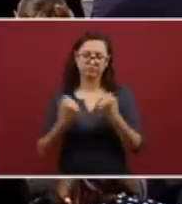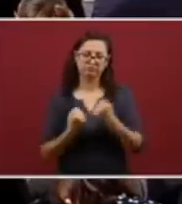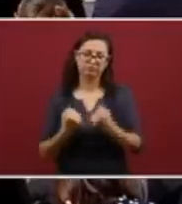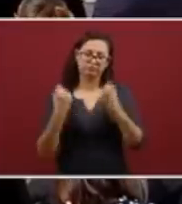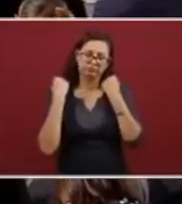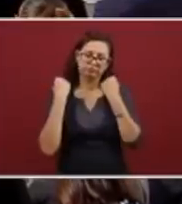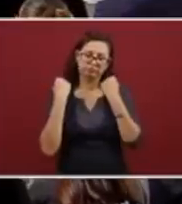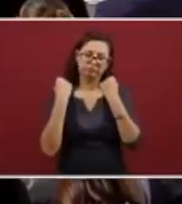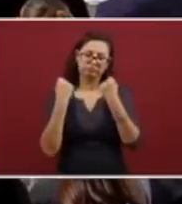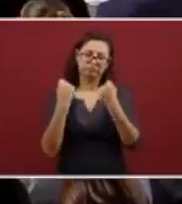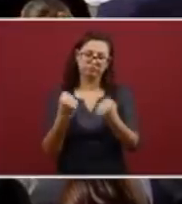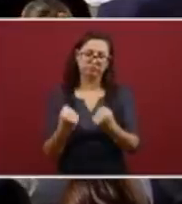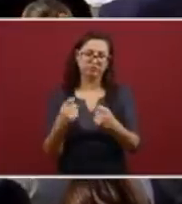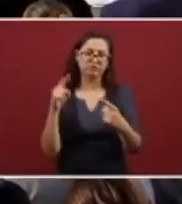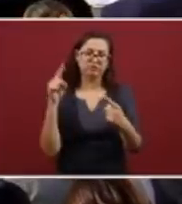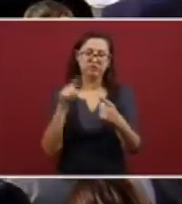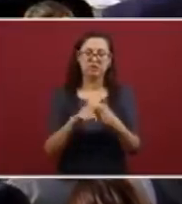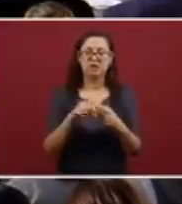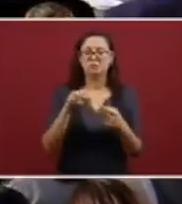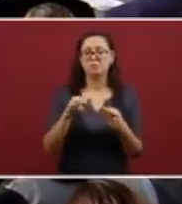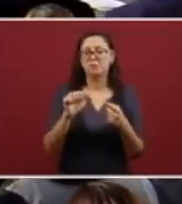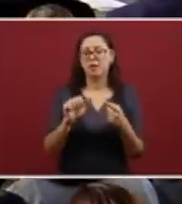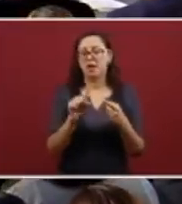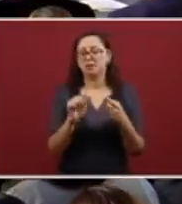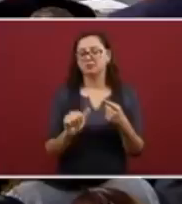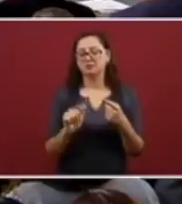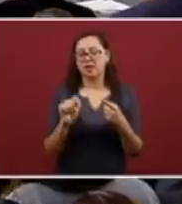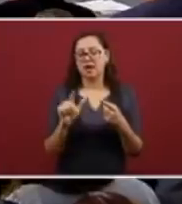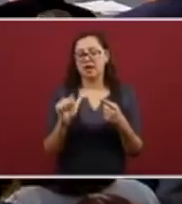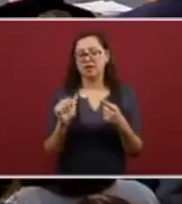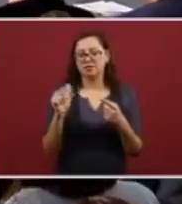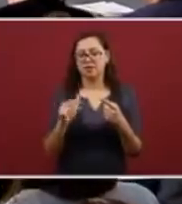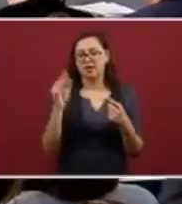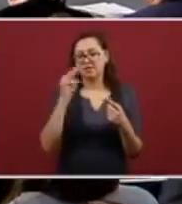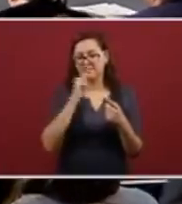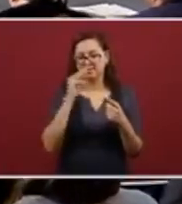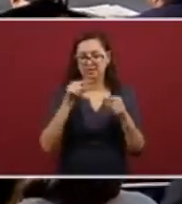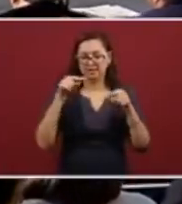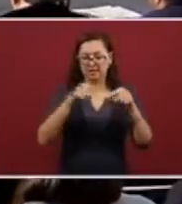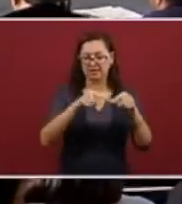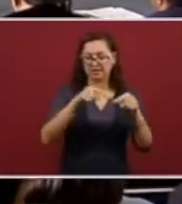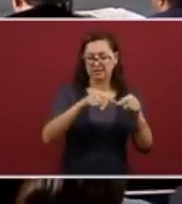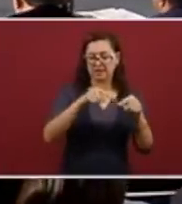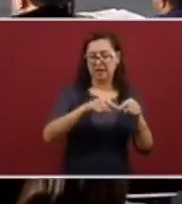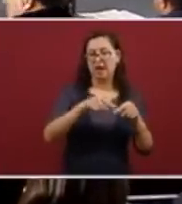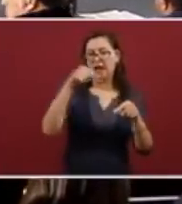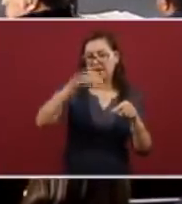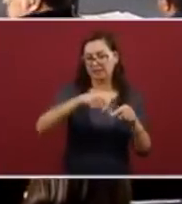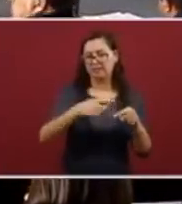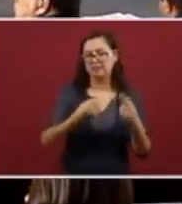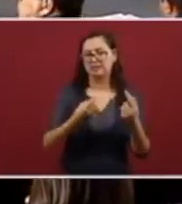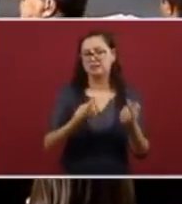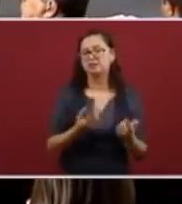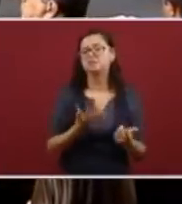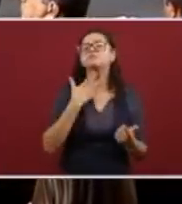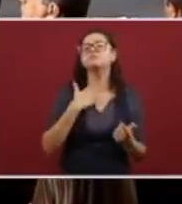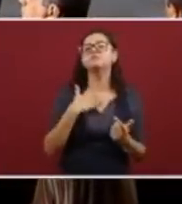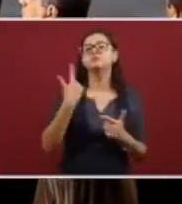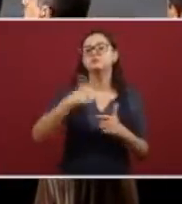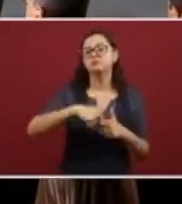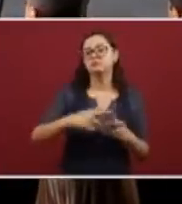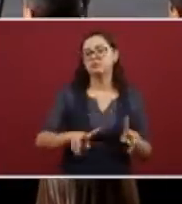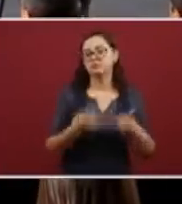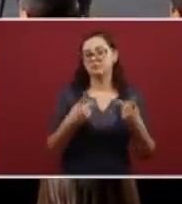de mazatlán que está la central de abasto de combustibles